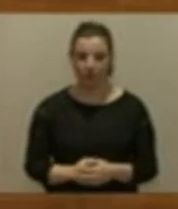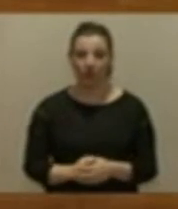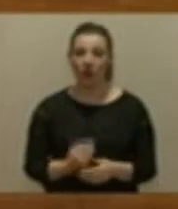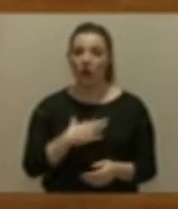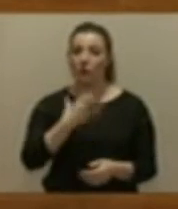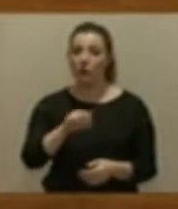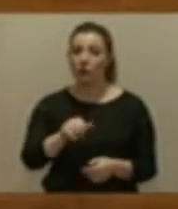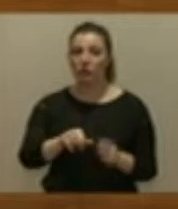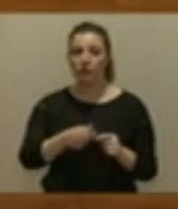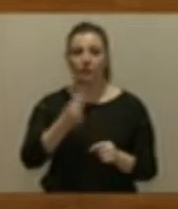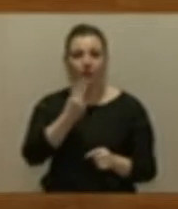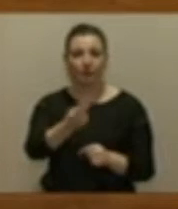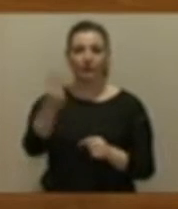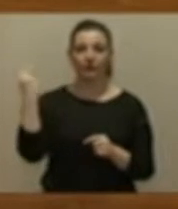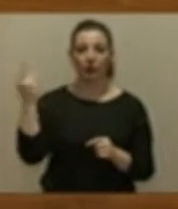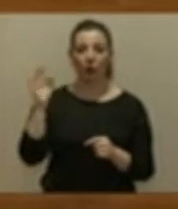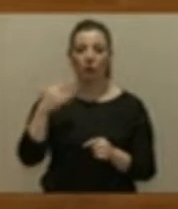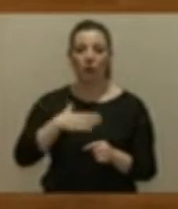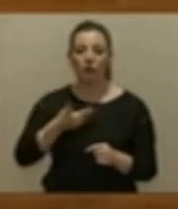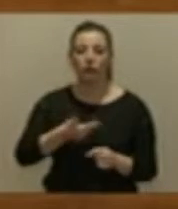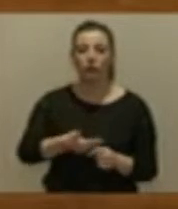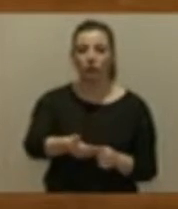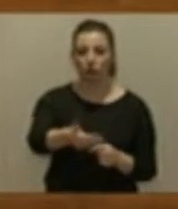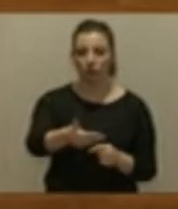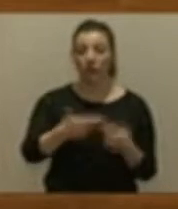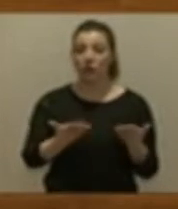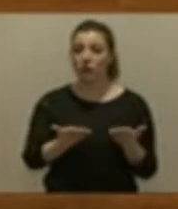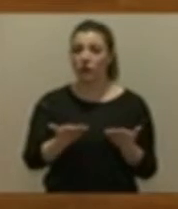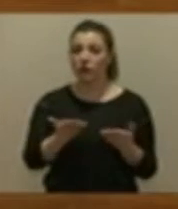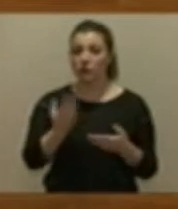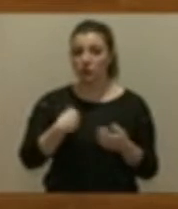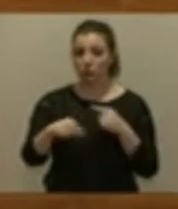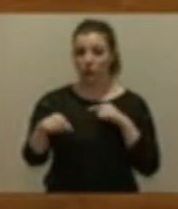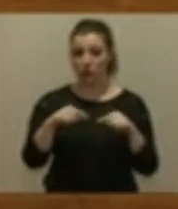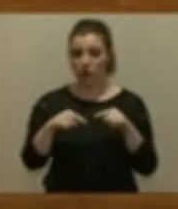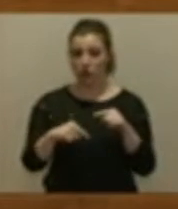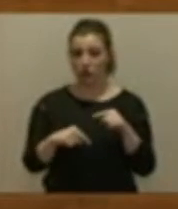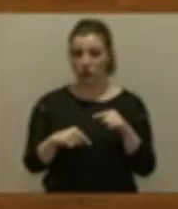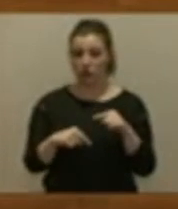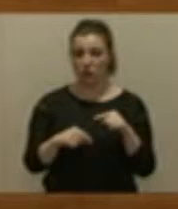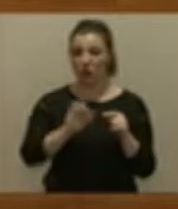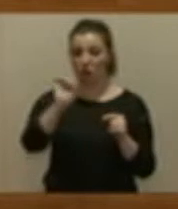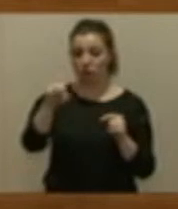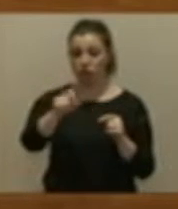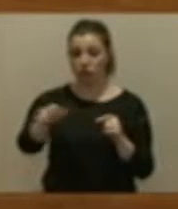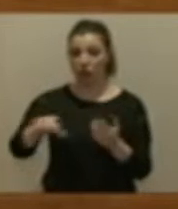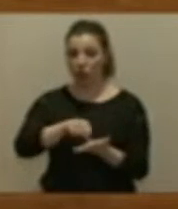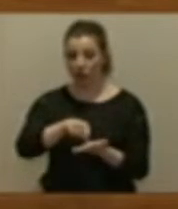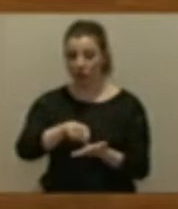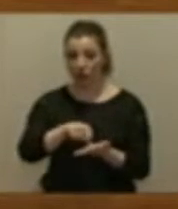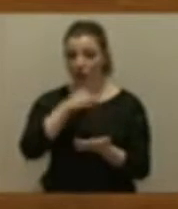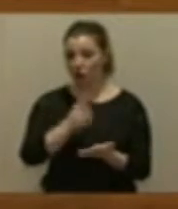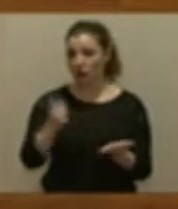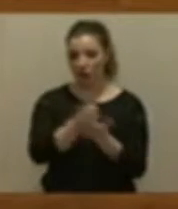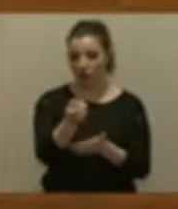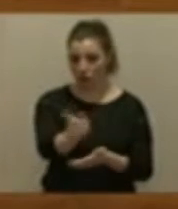Podemos mirar hacia atrás o podemos mirar hacia adelante. El tiempo en el que las decisiones se tomaban de espaldas a la ciudadanía ya no va a volver,